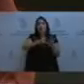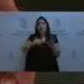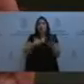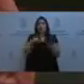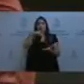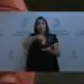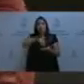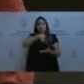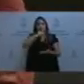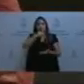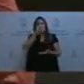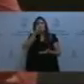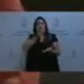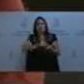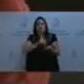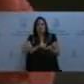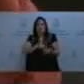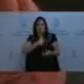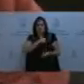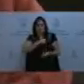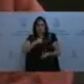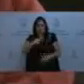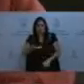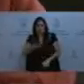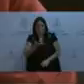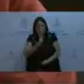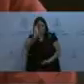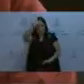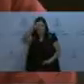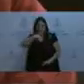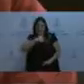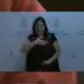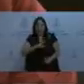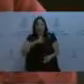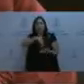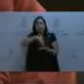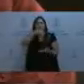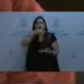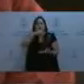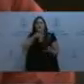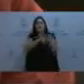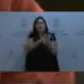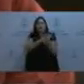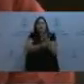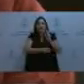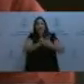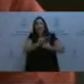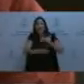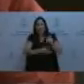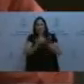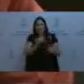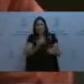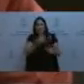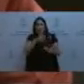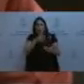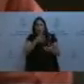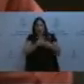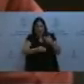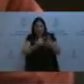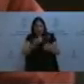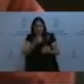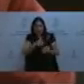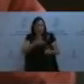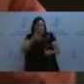en la comisión a petición propia para explicarle qué estábamos haciendo en ese sentido y qué seguimos haciendo, cuestión desde luego muy